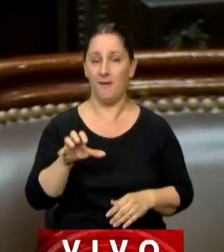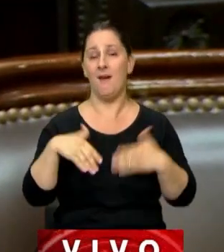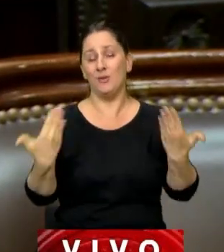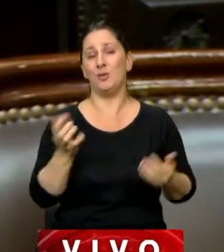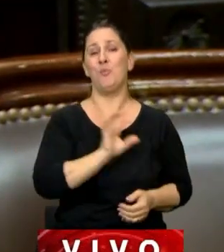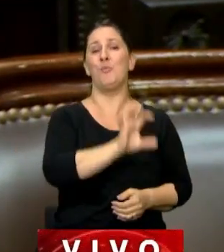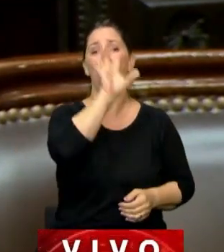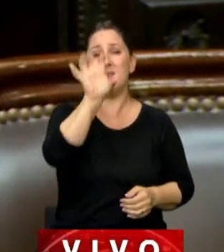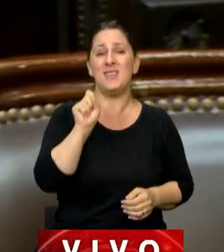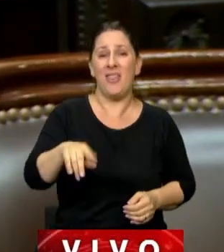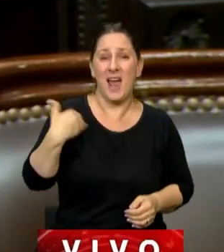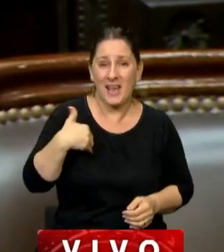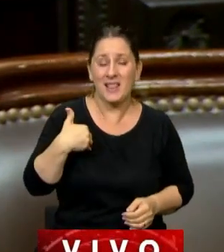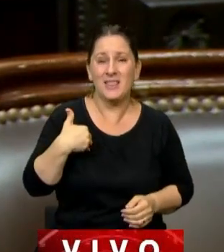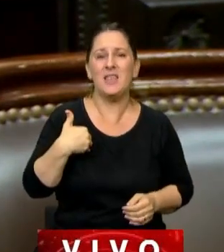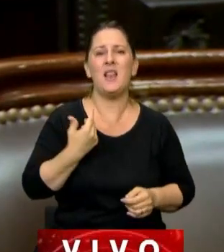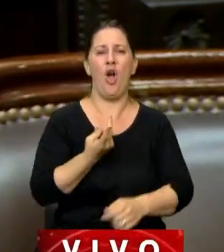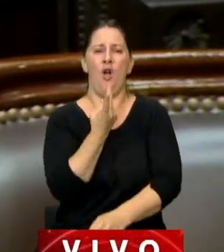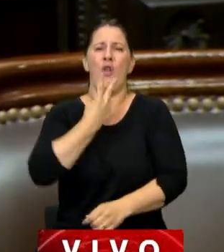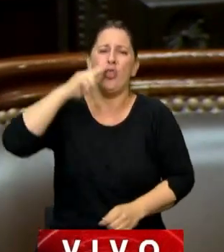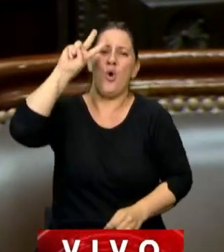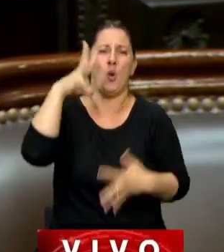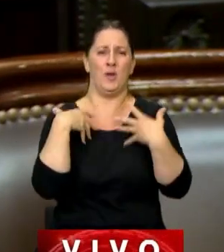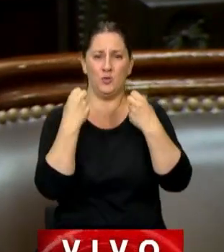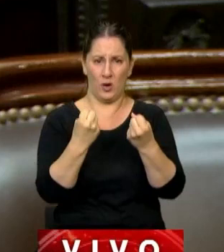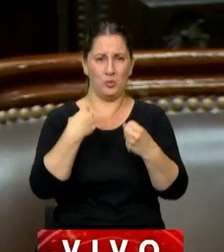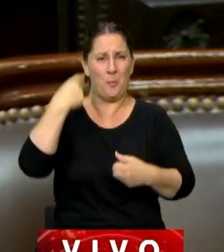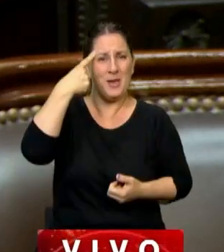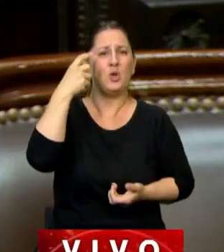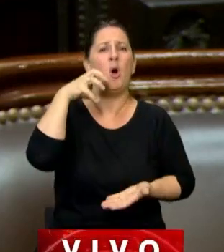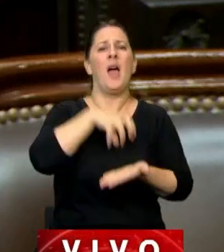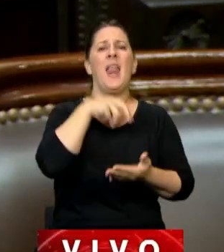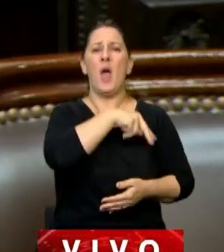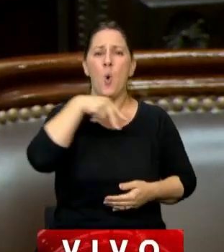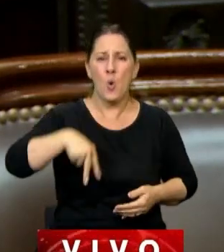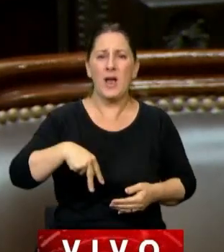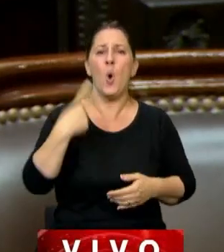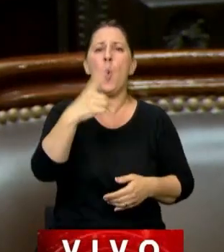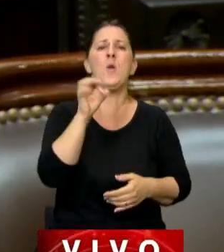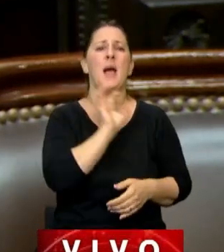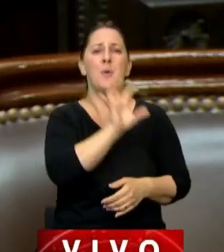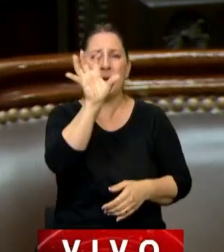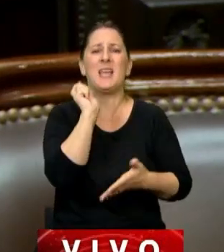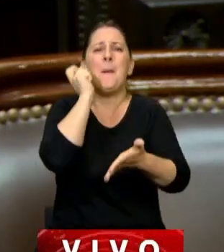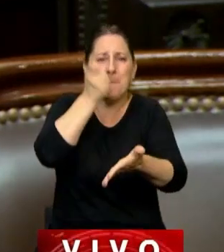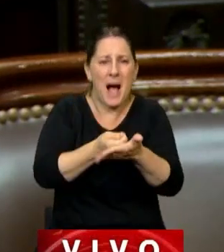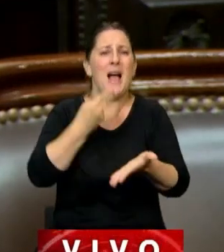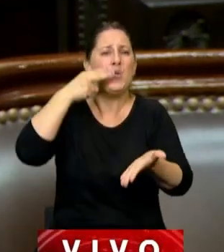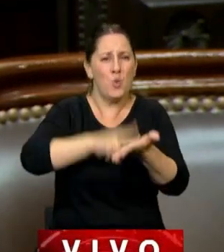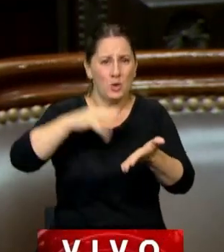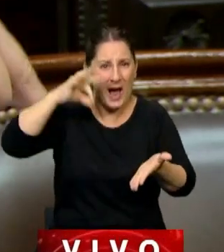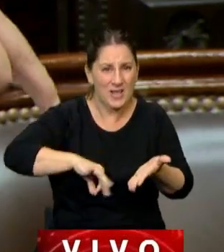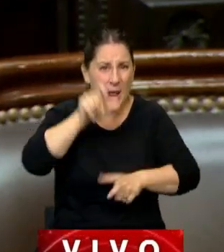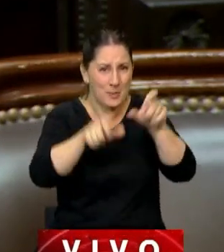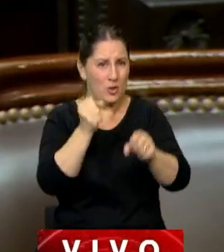provincias argentinas terminan haciendo el doble del esfuerzo, porque no creo que Neuquén haya sido la única provincia que termine pagando el impuesto a las ganancias